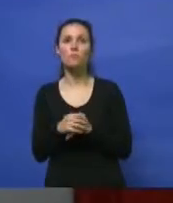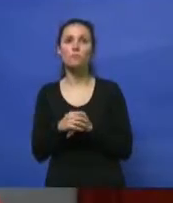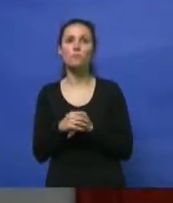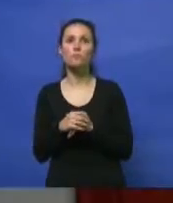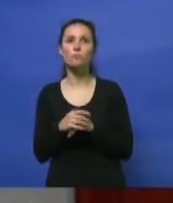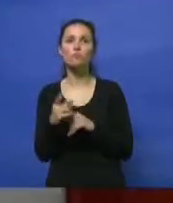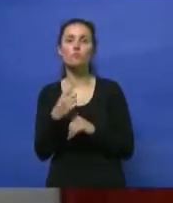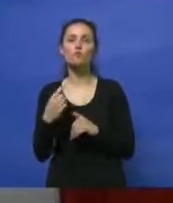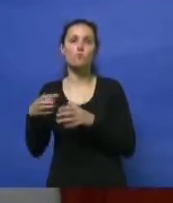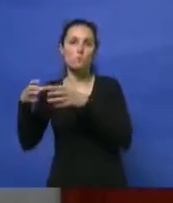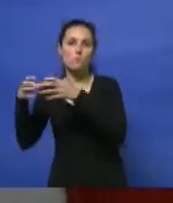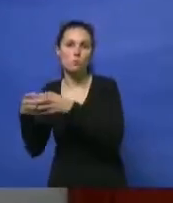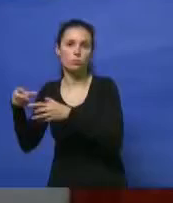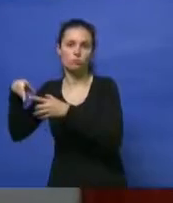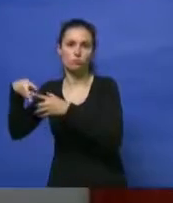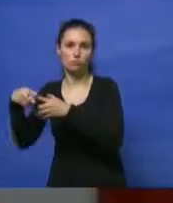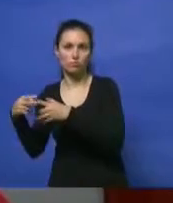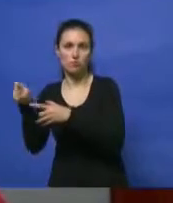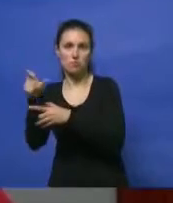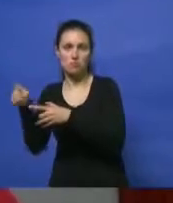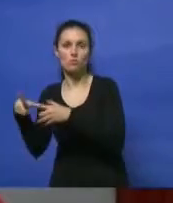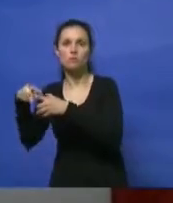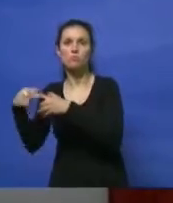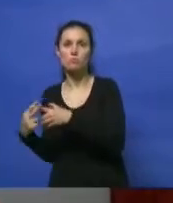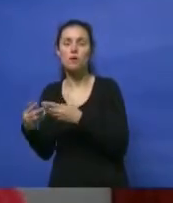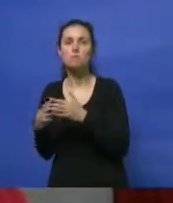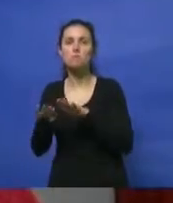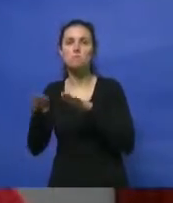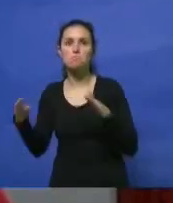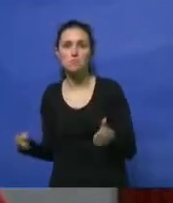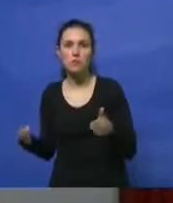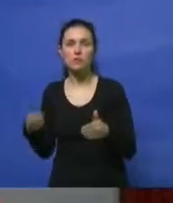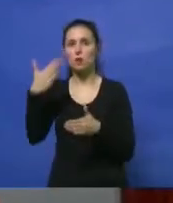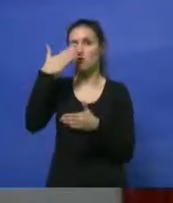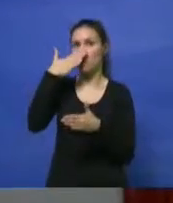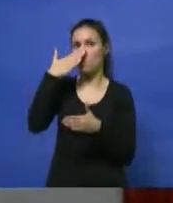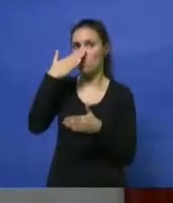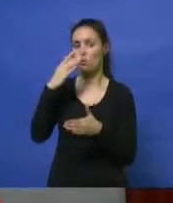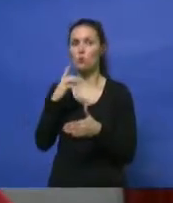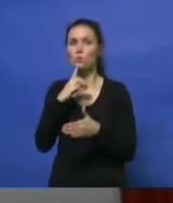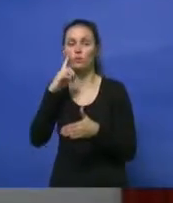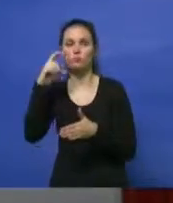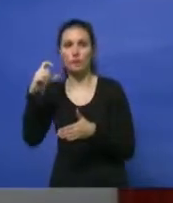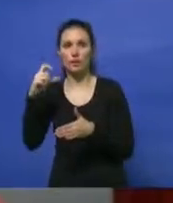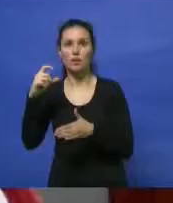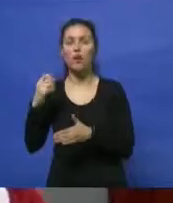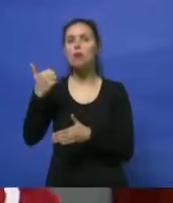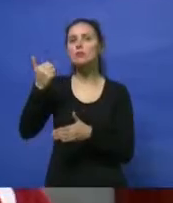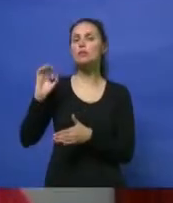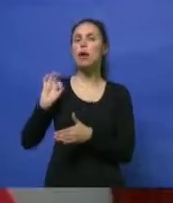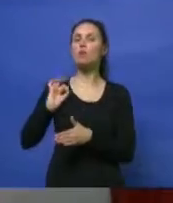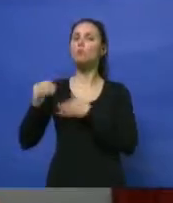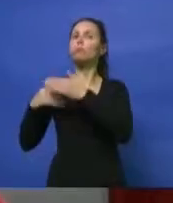los clústeres tecnológicos y toda la mesa TIC provincial. Hace 6 años que se hace esta actividad y nos ayuda a nosotros